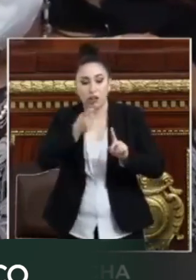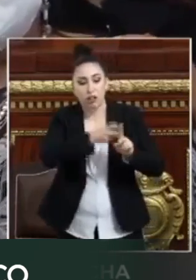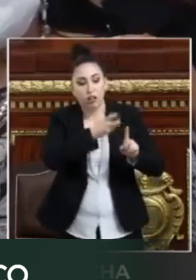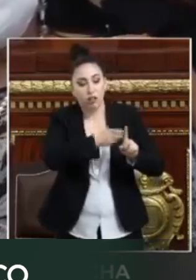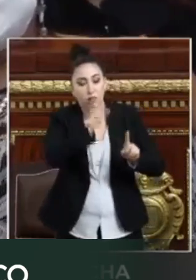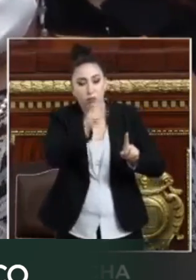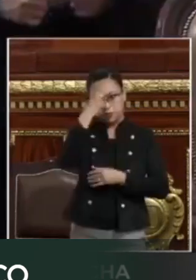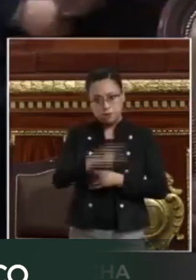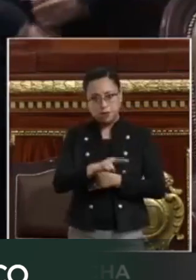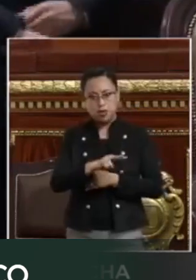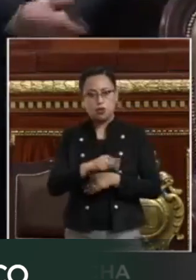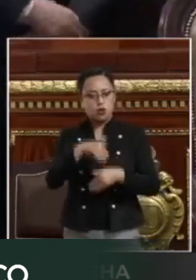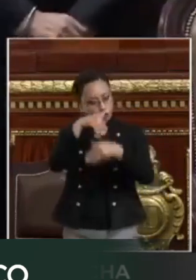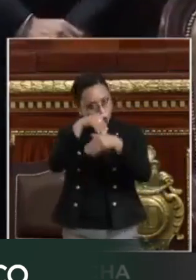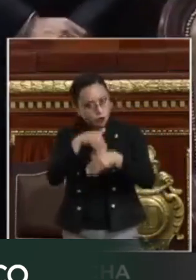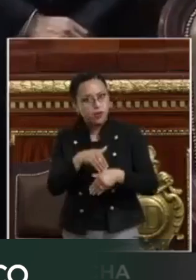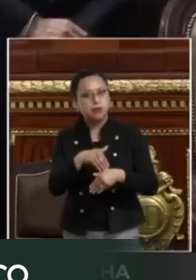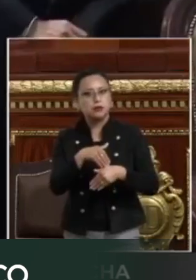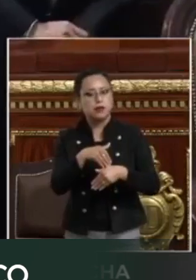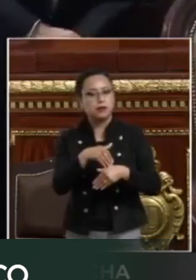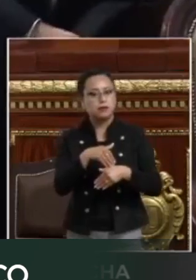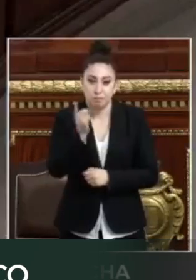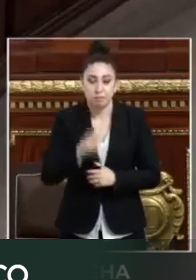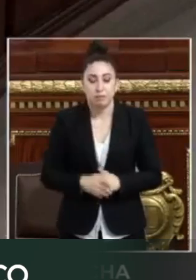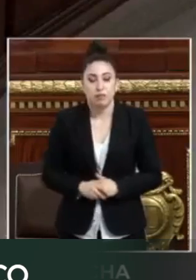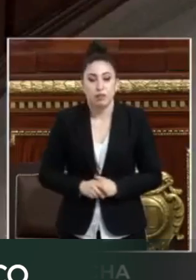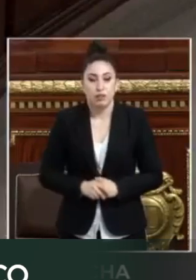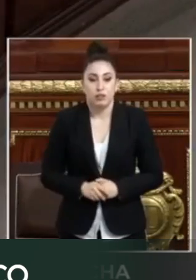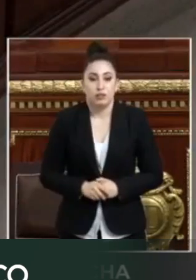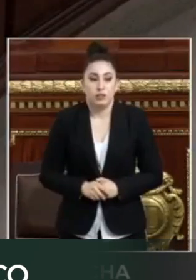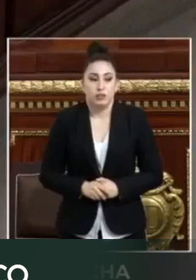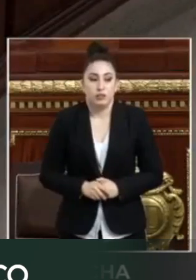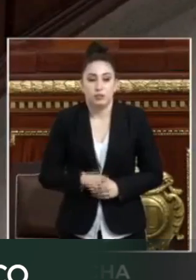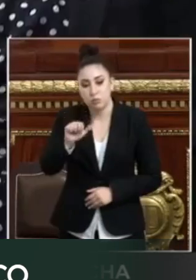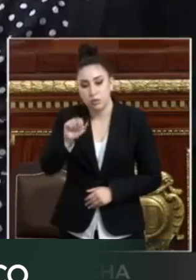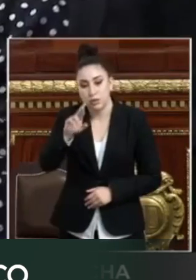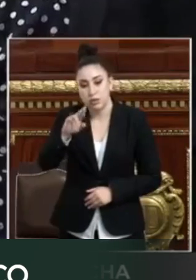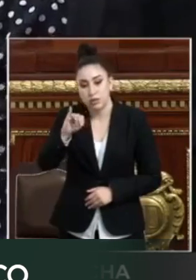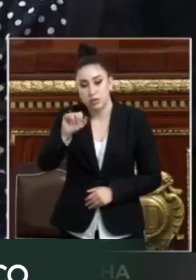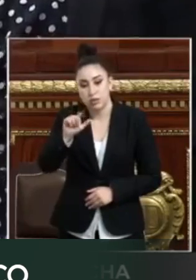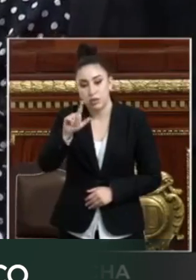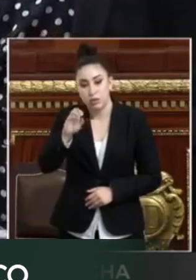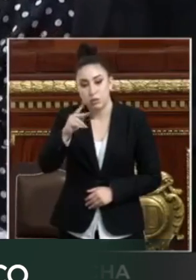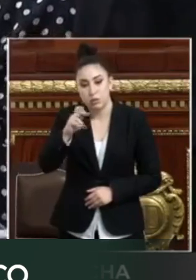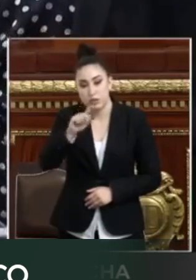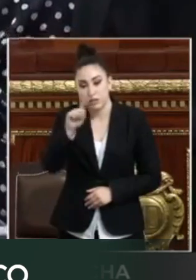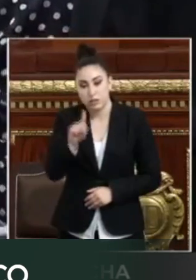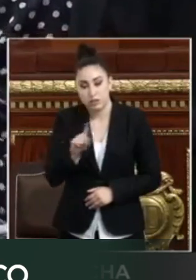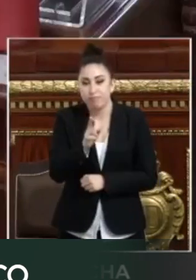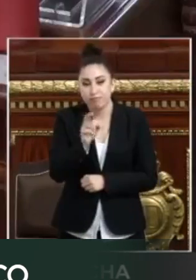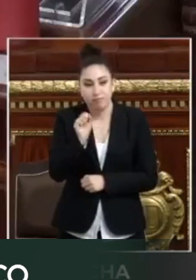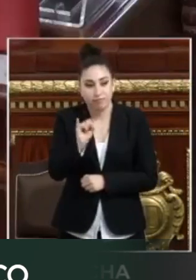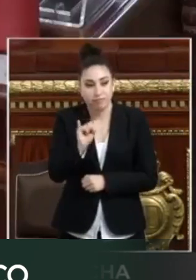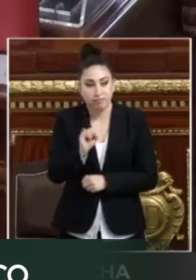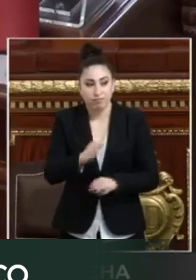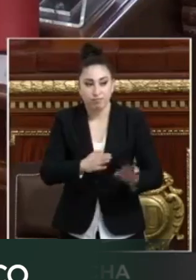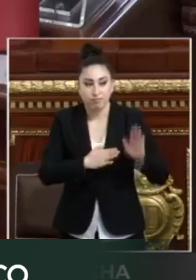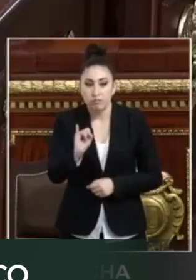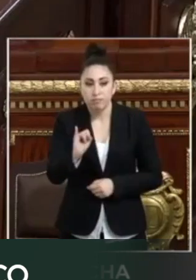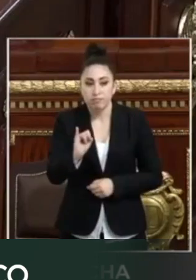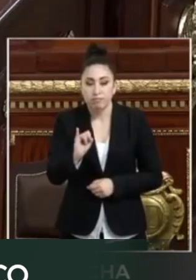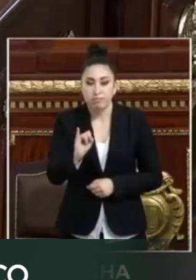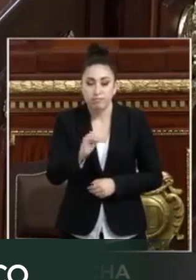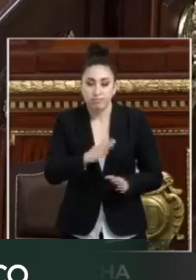protesta a Ameyali Reyes Bones, Alberto Rangel Moreno, Luz María López Mulia, Julio Pérez Guzmán,